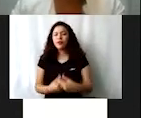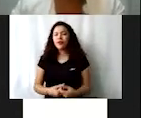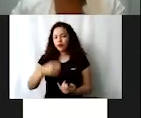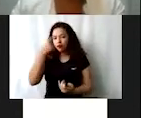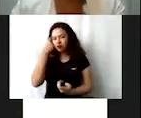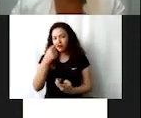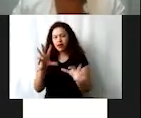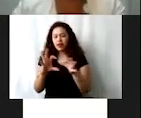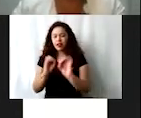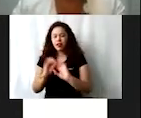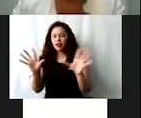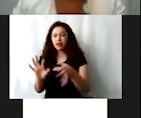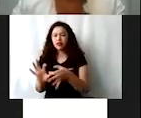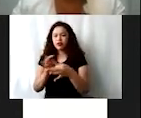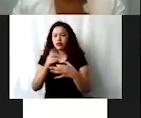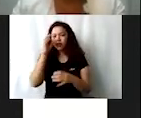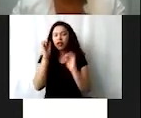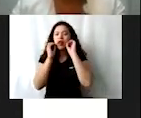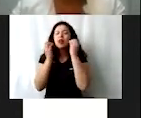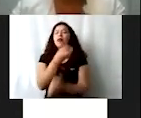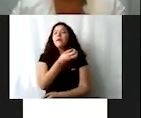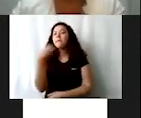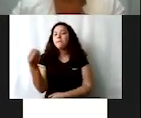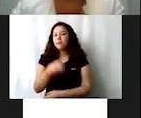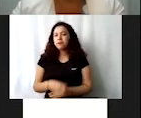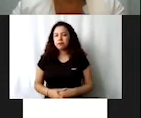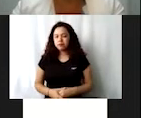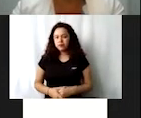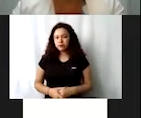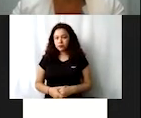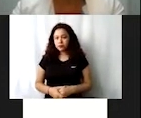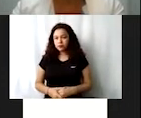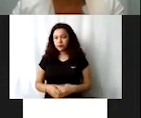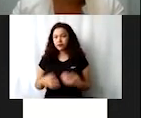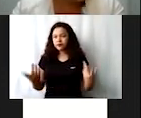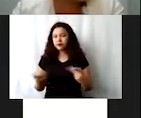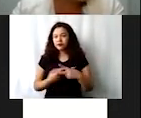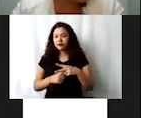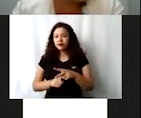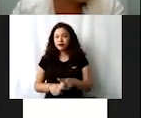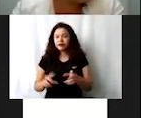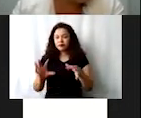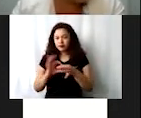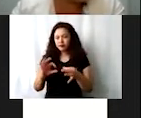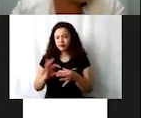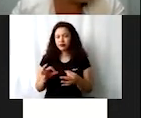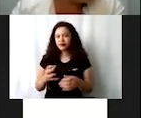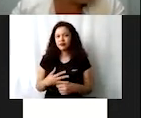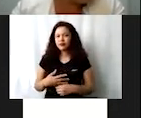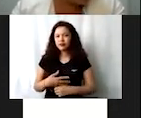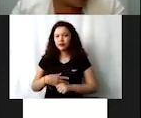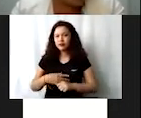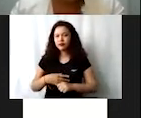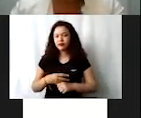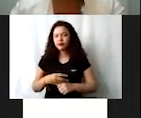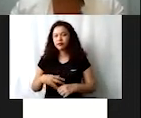esta organización. A partir de esta breve introducción que estoy haciendo de lo que son las